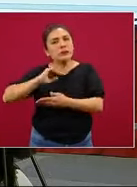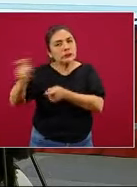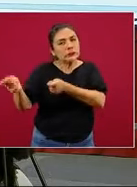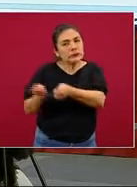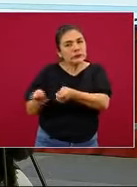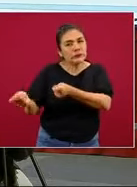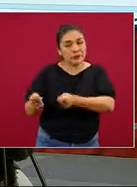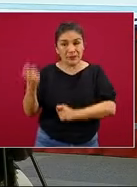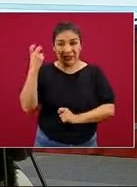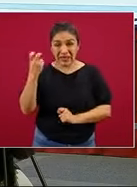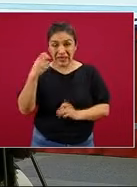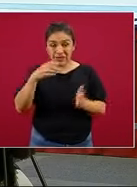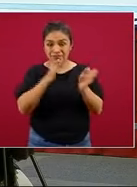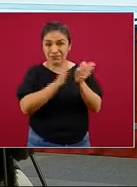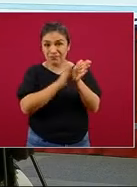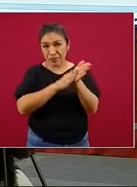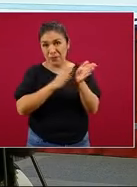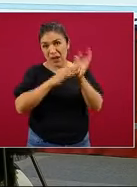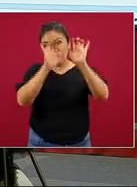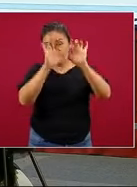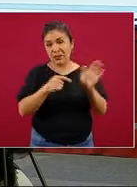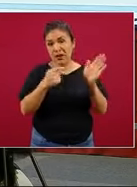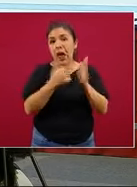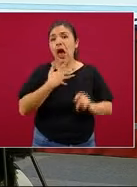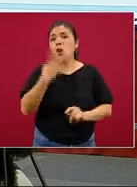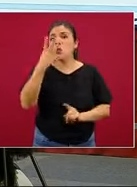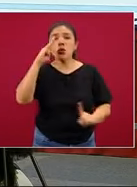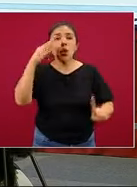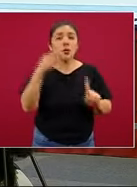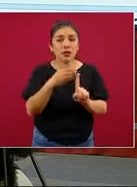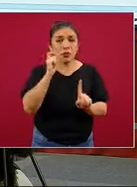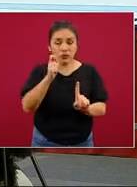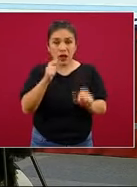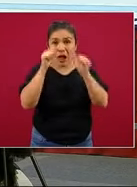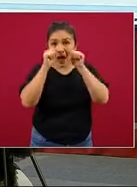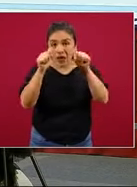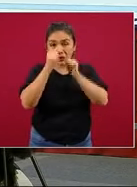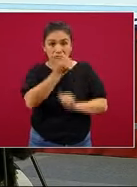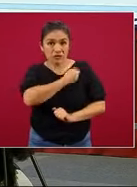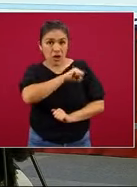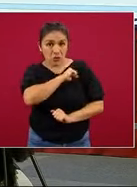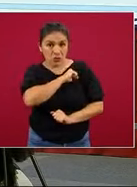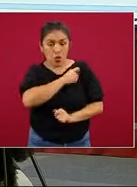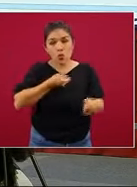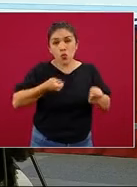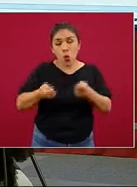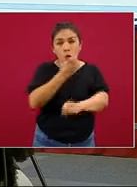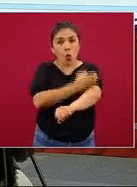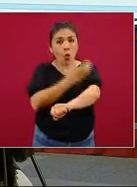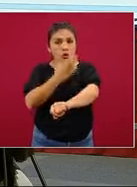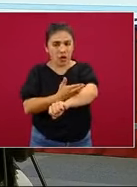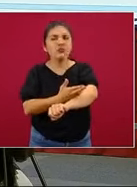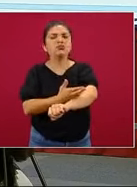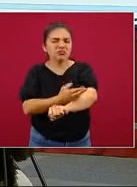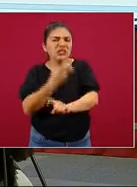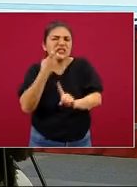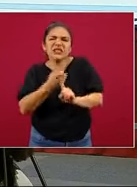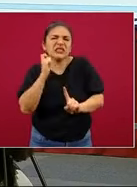Este documento nos brinda 4 objetivos principales, que es coordinar la atención a la salud, y cuando hablamos de coordinar la atención a la